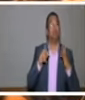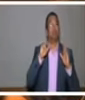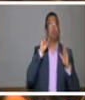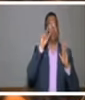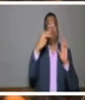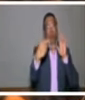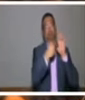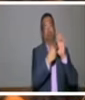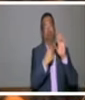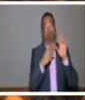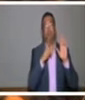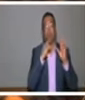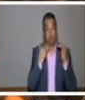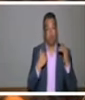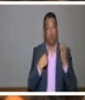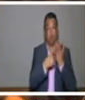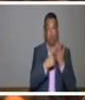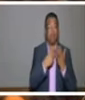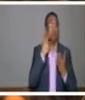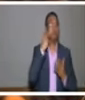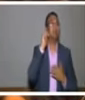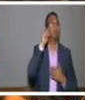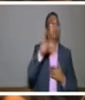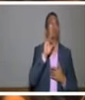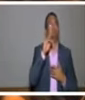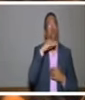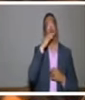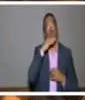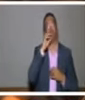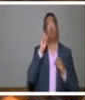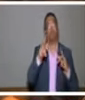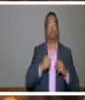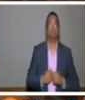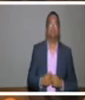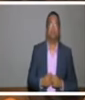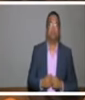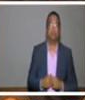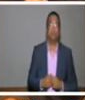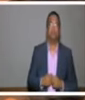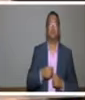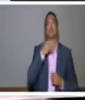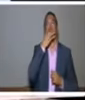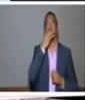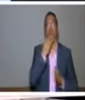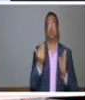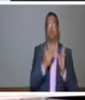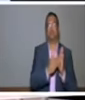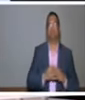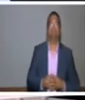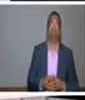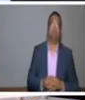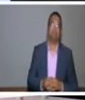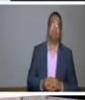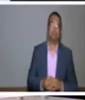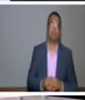presentado en este gran debate, análisis 2016. Regresamos en breve.